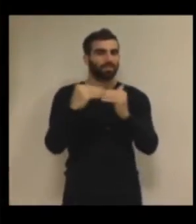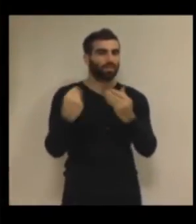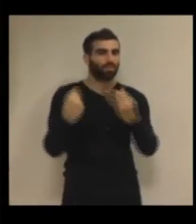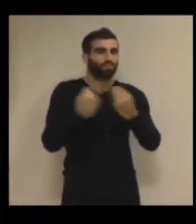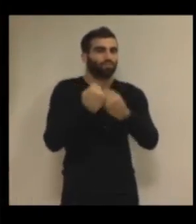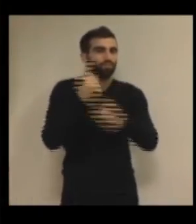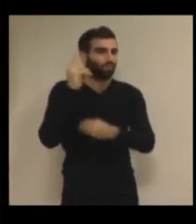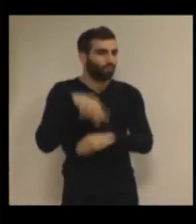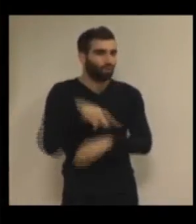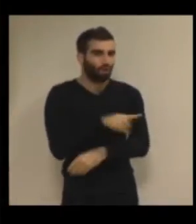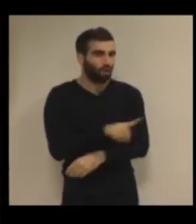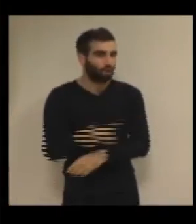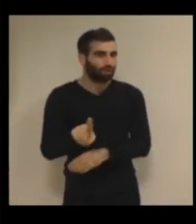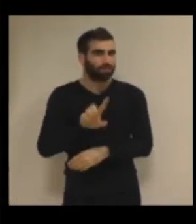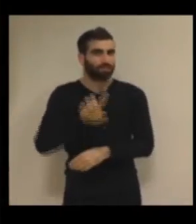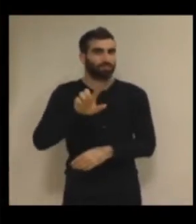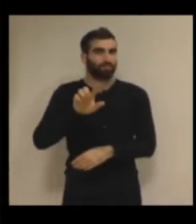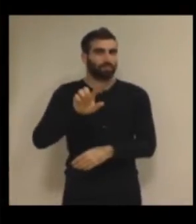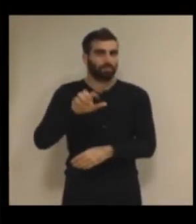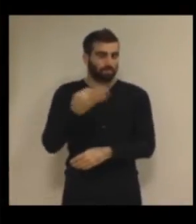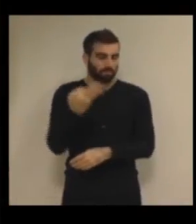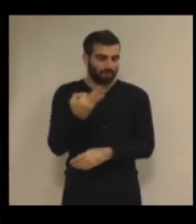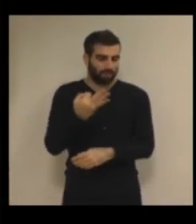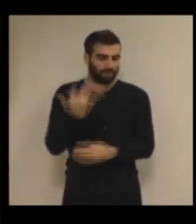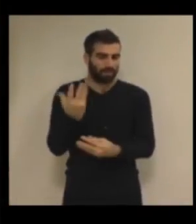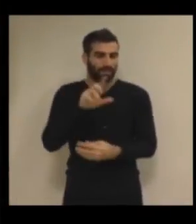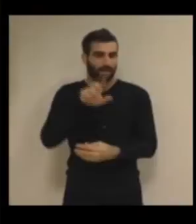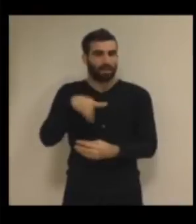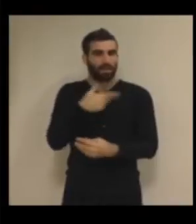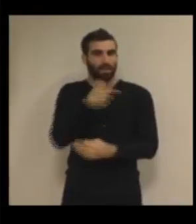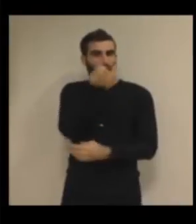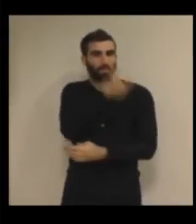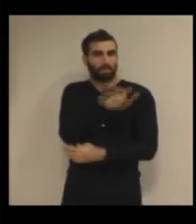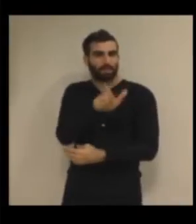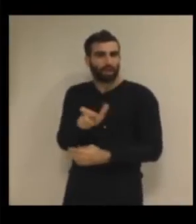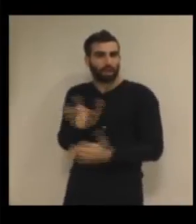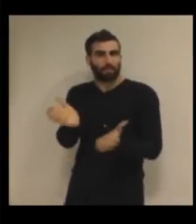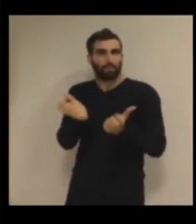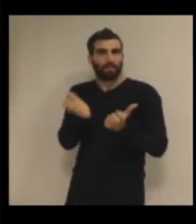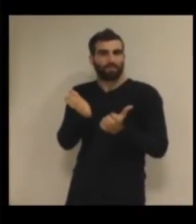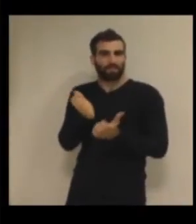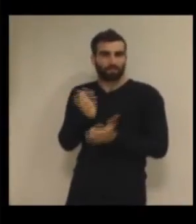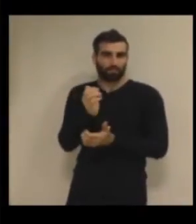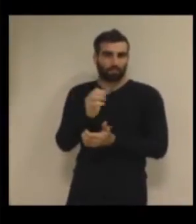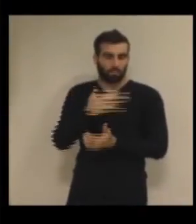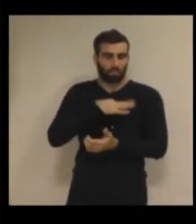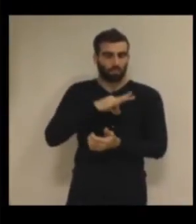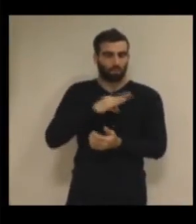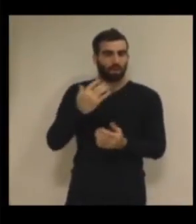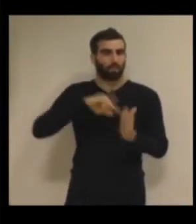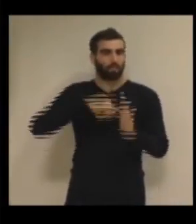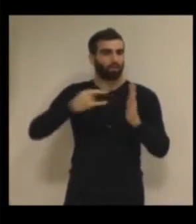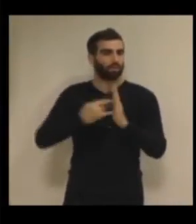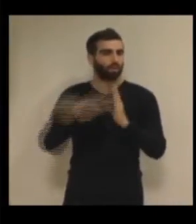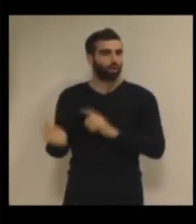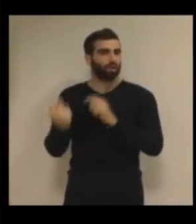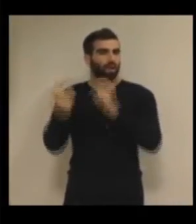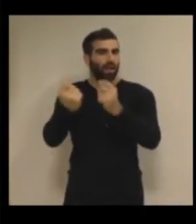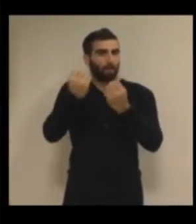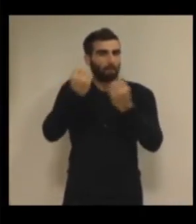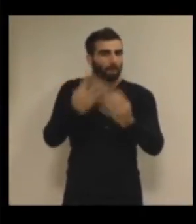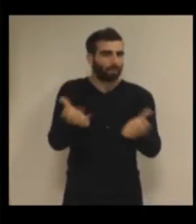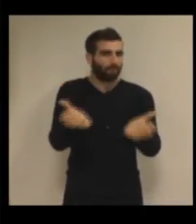que trabajamos, los que llamamos beneficiarios porque entendemos que esto les puede hacer bien, pues realmente podemos